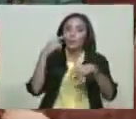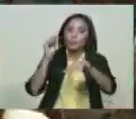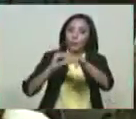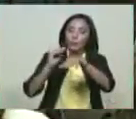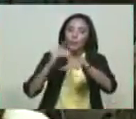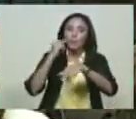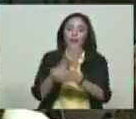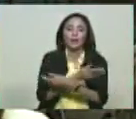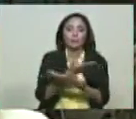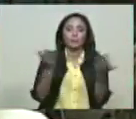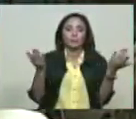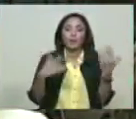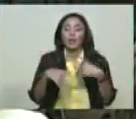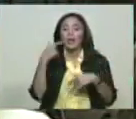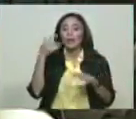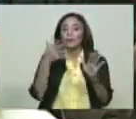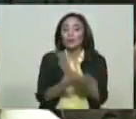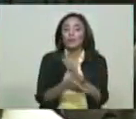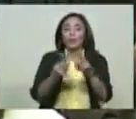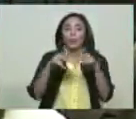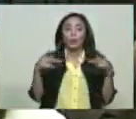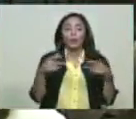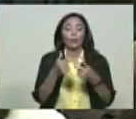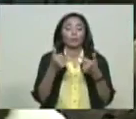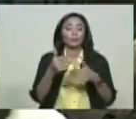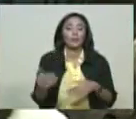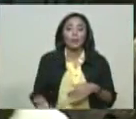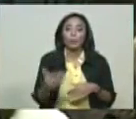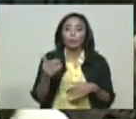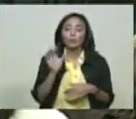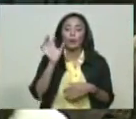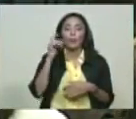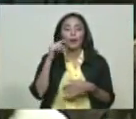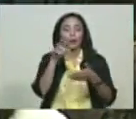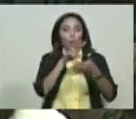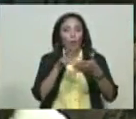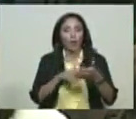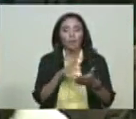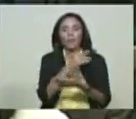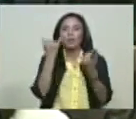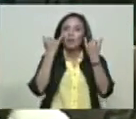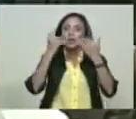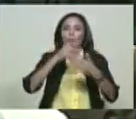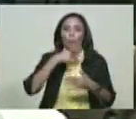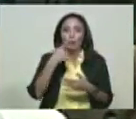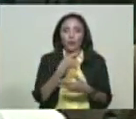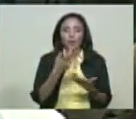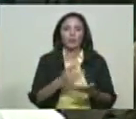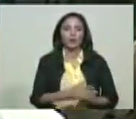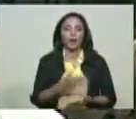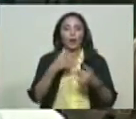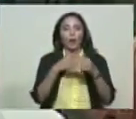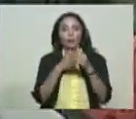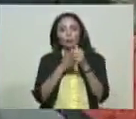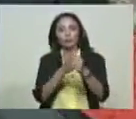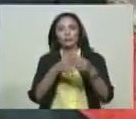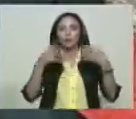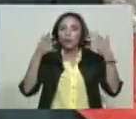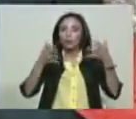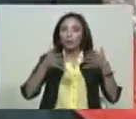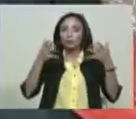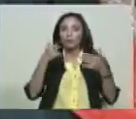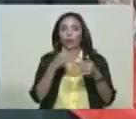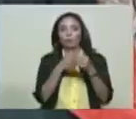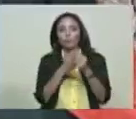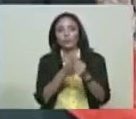esto vale oro compadre de verdad en contenido político en la actualización en orientación y